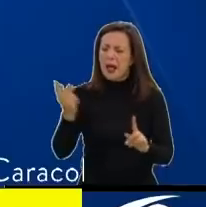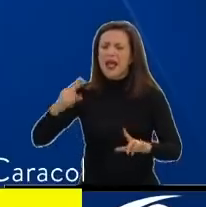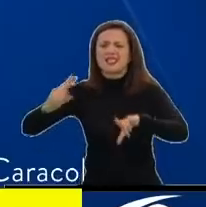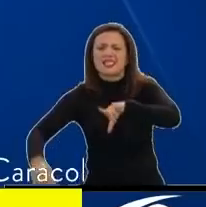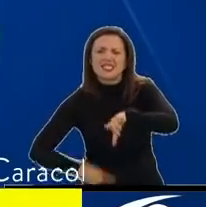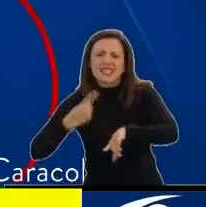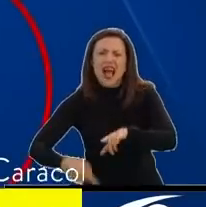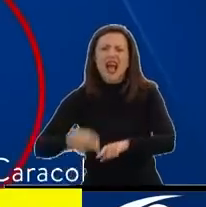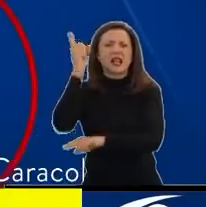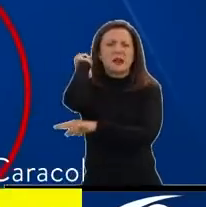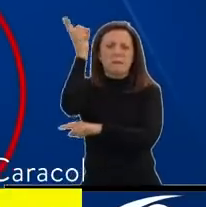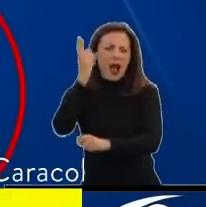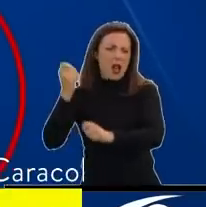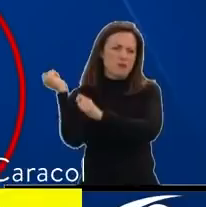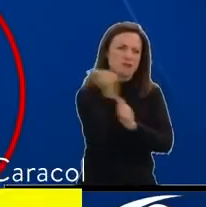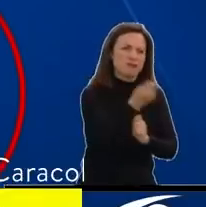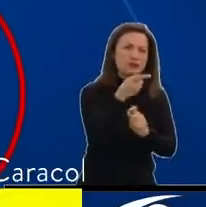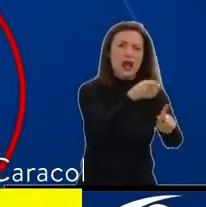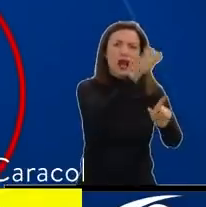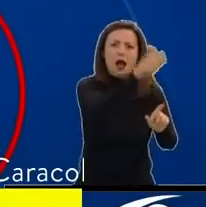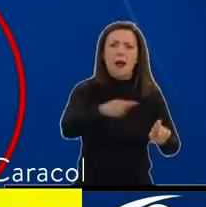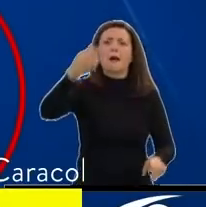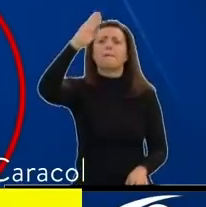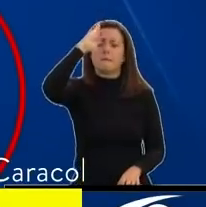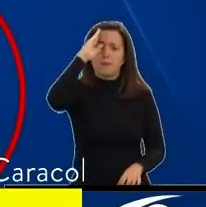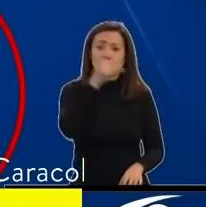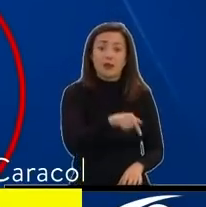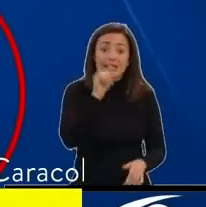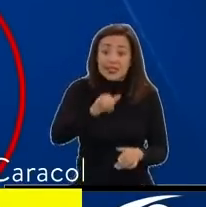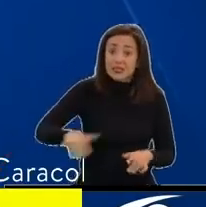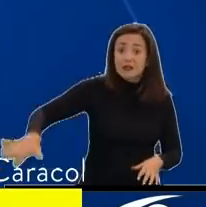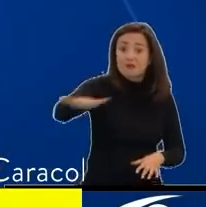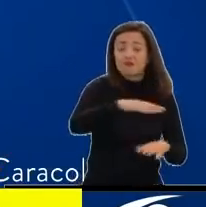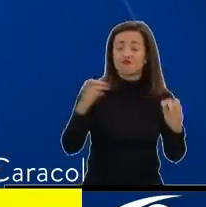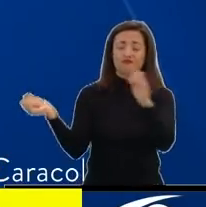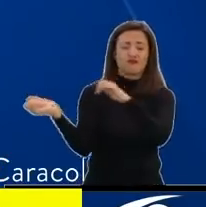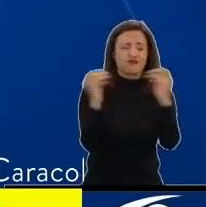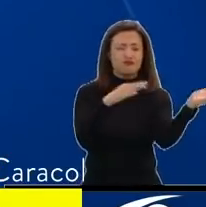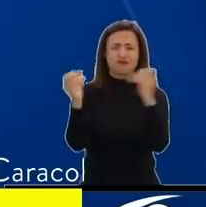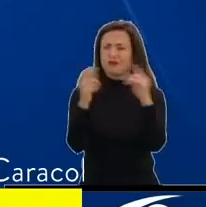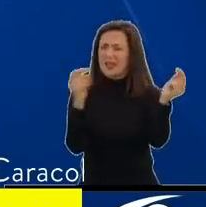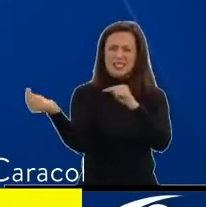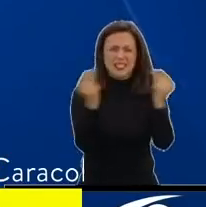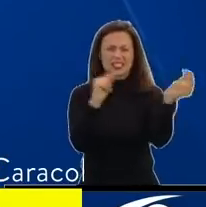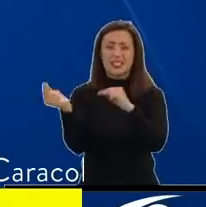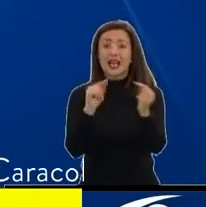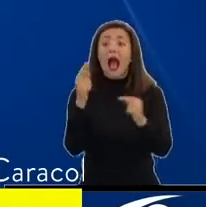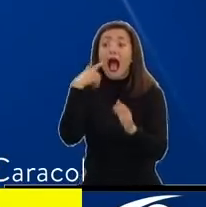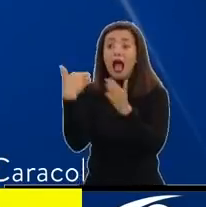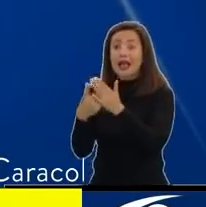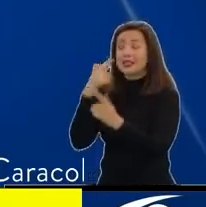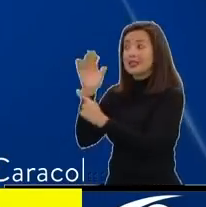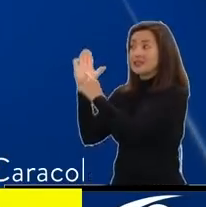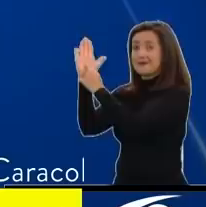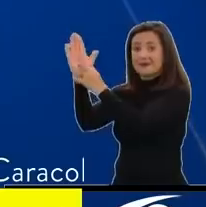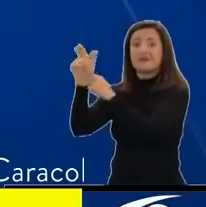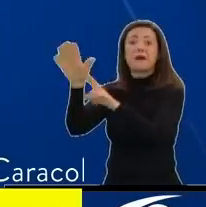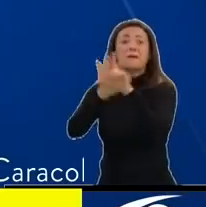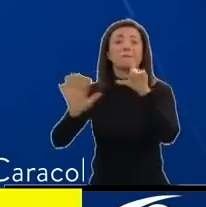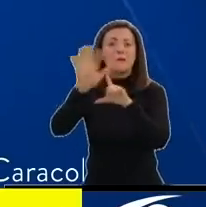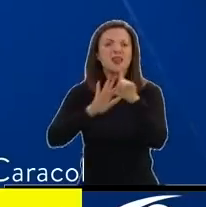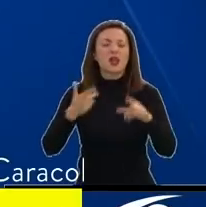palos. En el lugar se generó un fuerte enfrentamiento y en este video se observa cuando uno de los guardas de